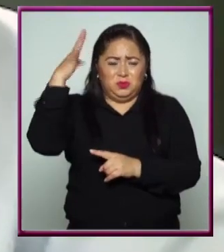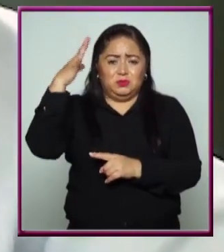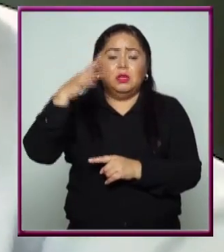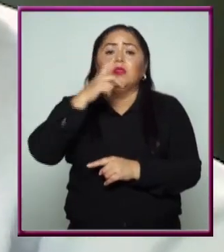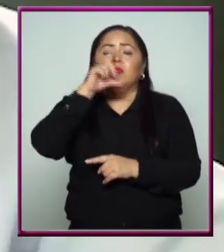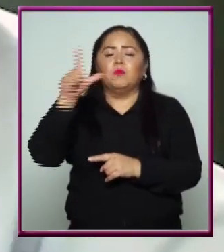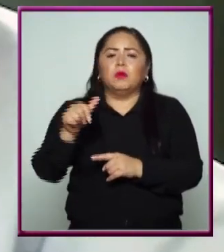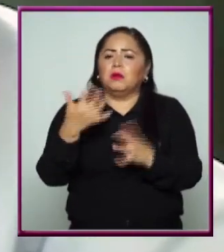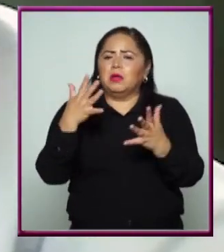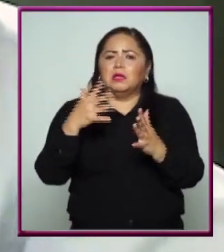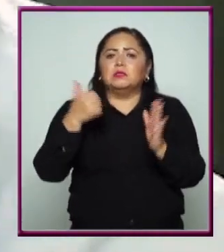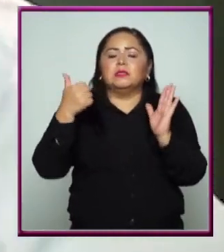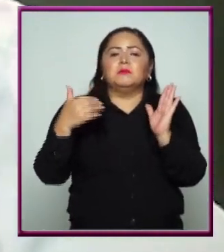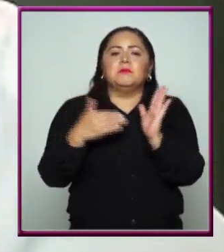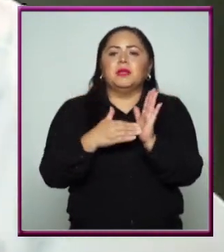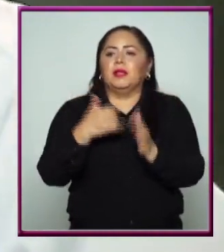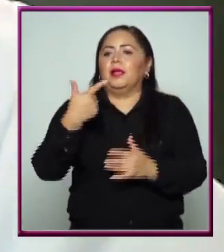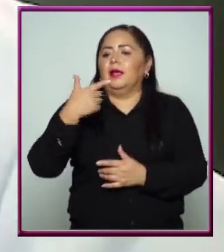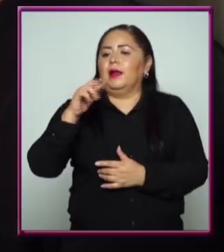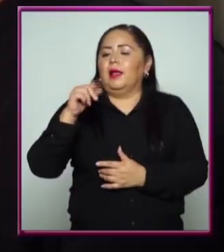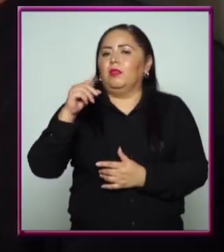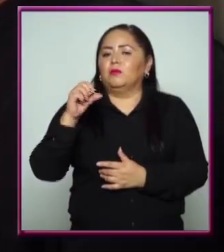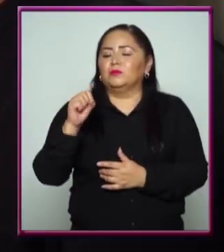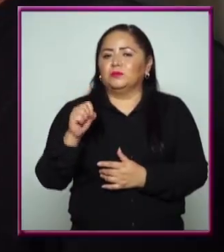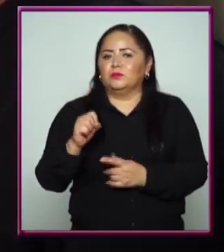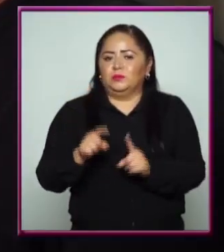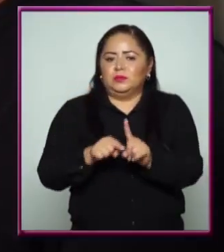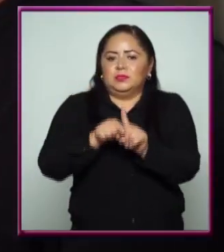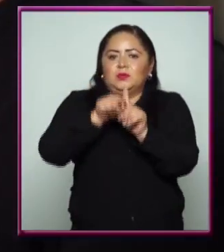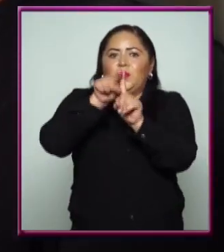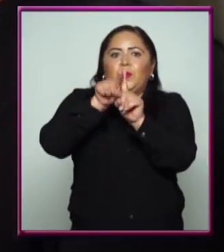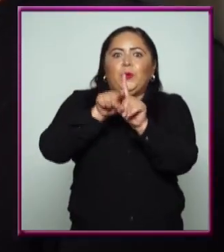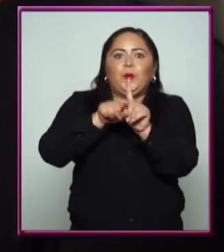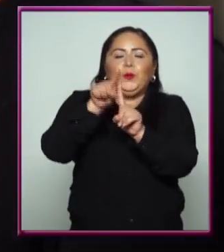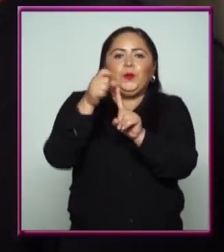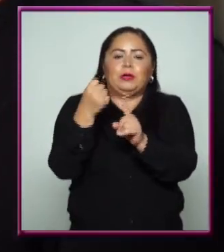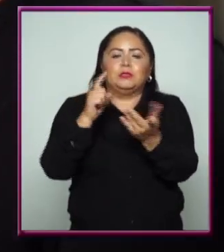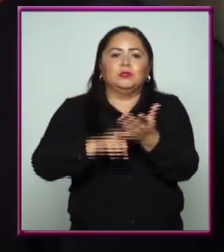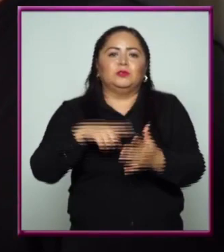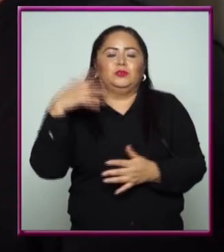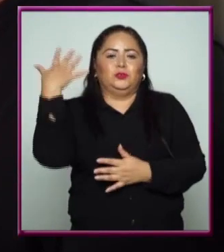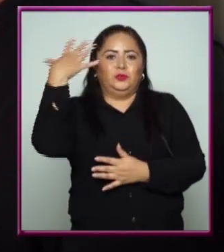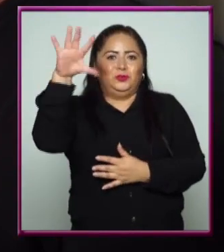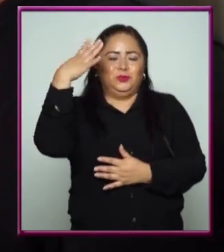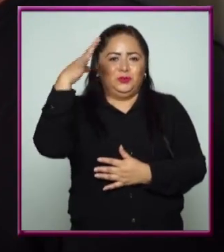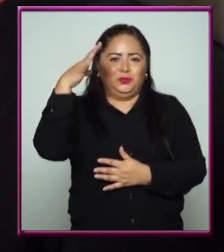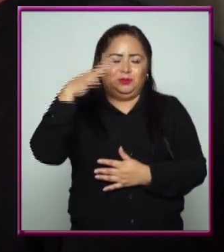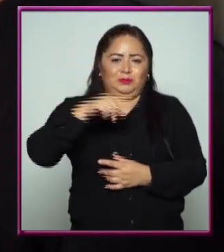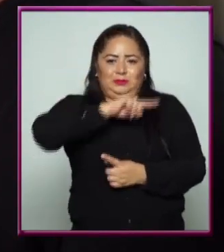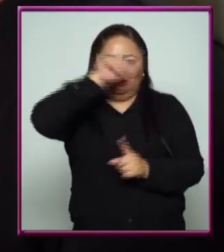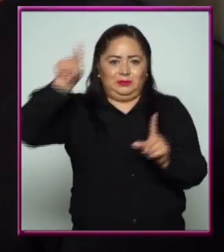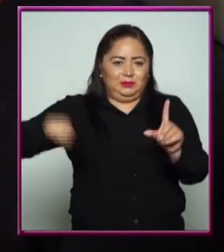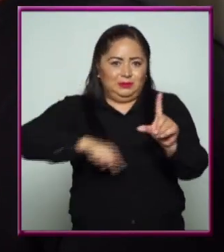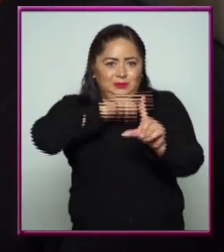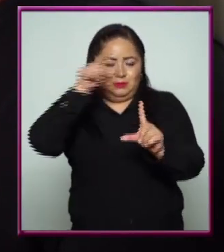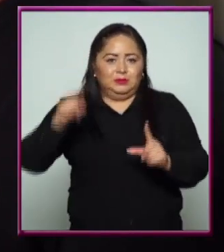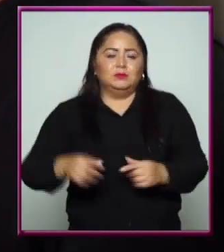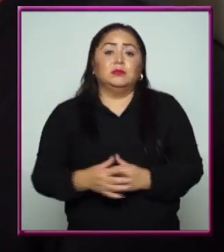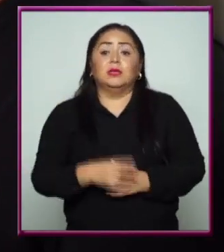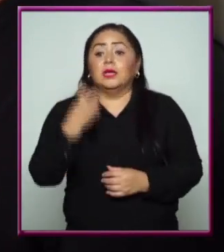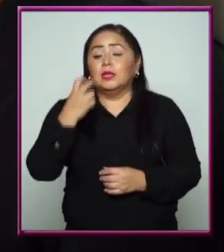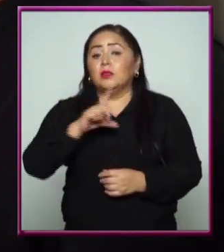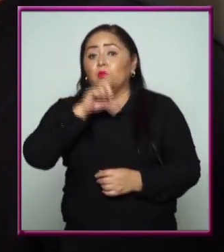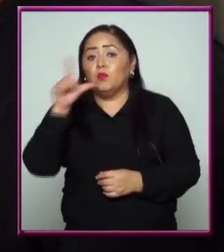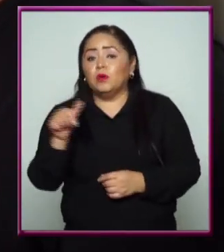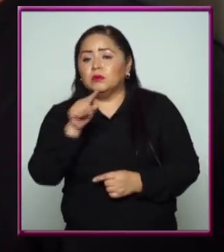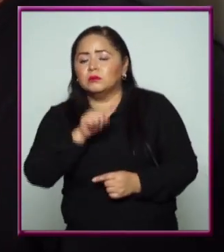y llegamos alrededor de 6,000 grados centígrados en la fotosfera. De